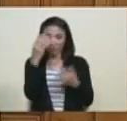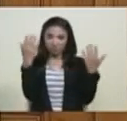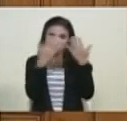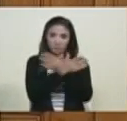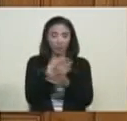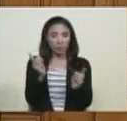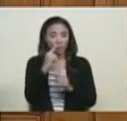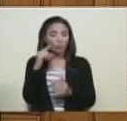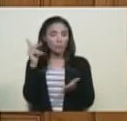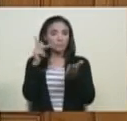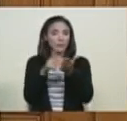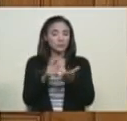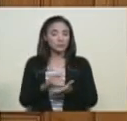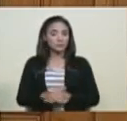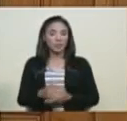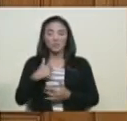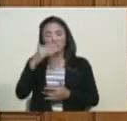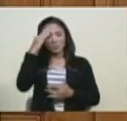tuvo participación.